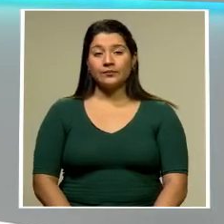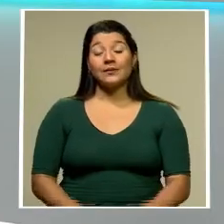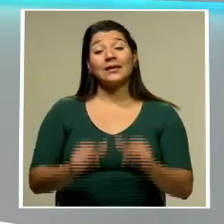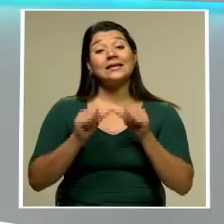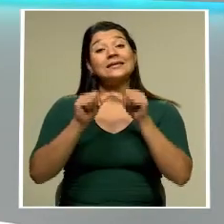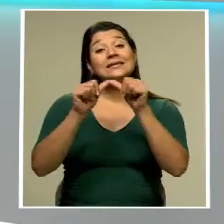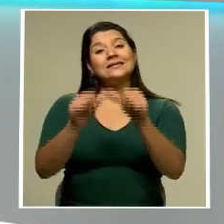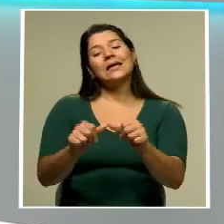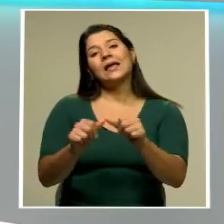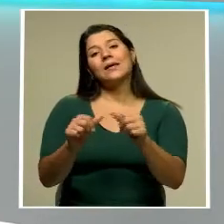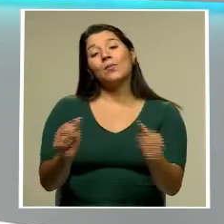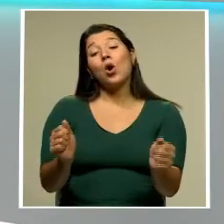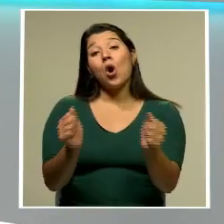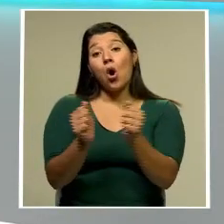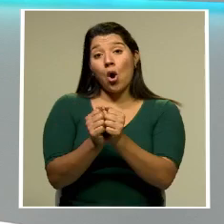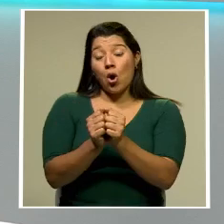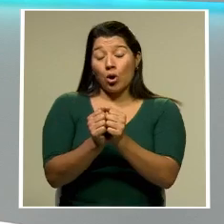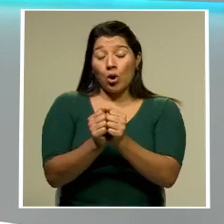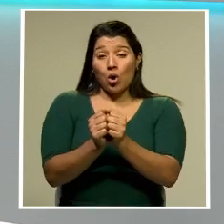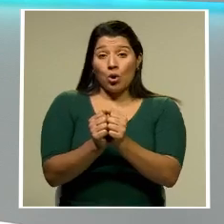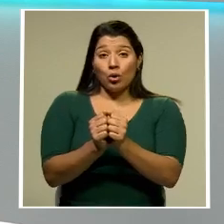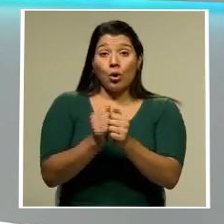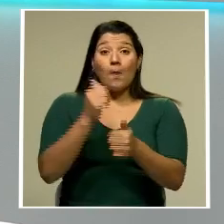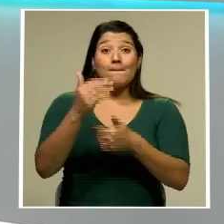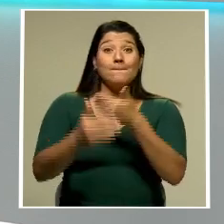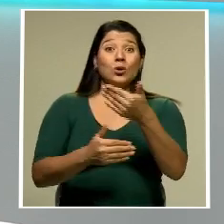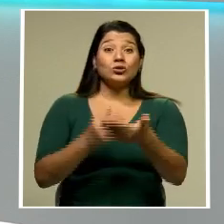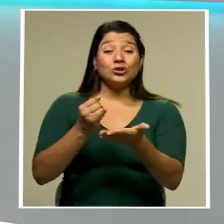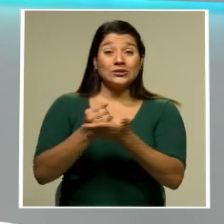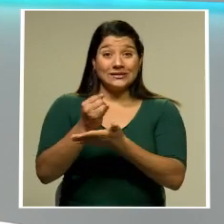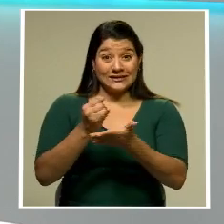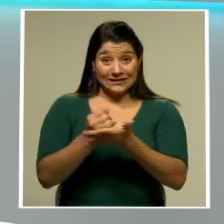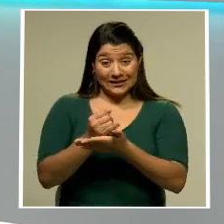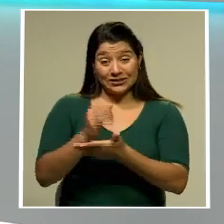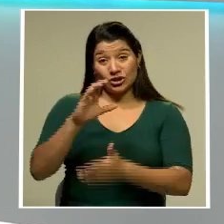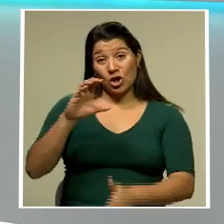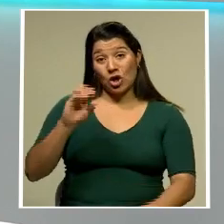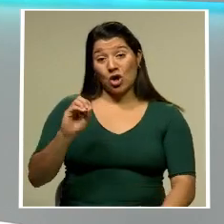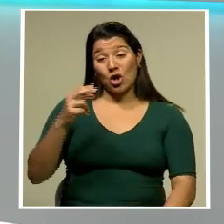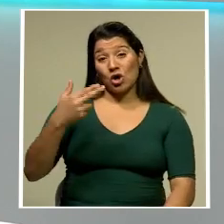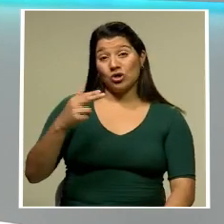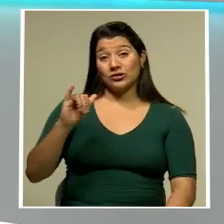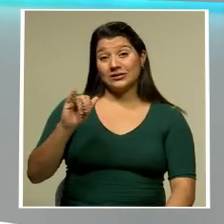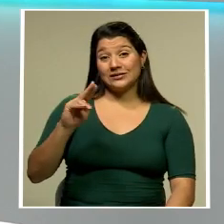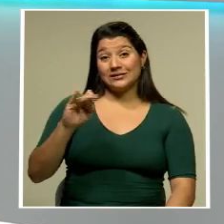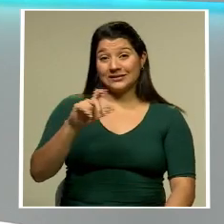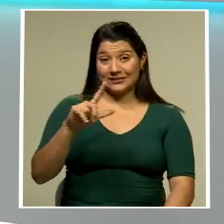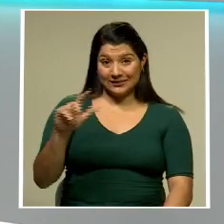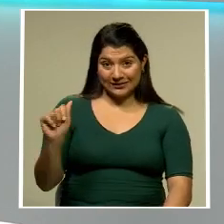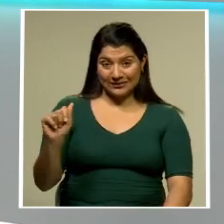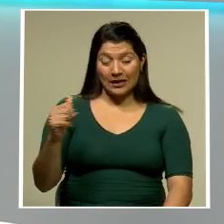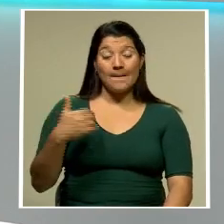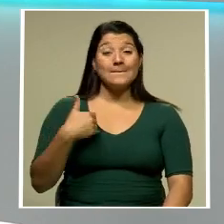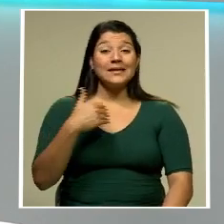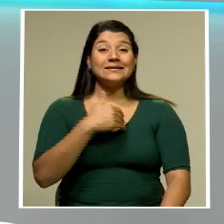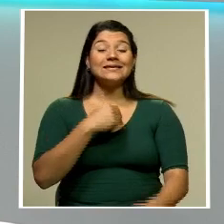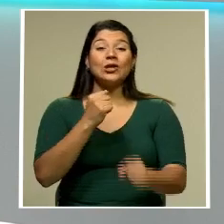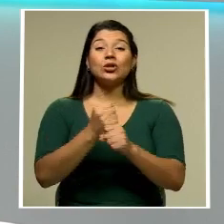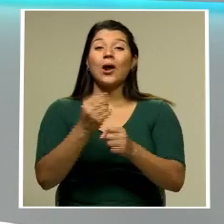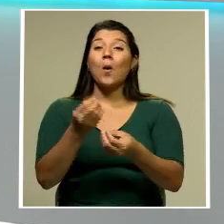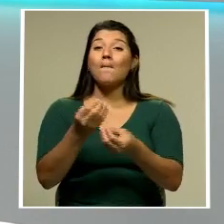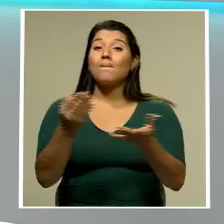Siempre dentro de las repercusiones de la investigación de este enorme caso de corrupción, el Ministerio de Obras Públicas y